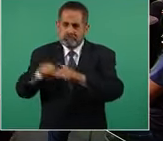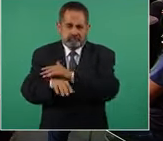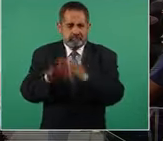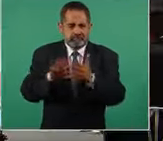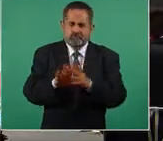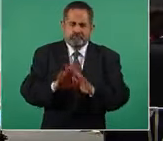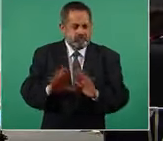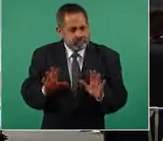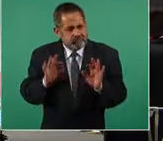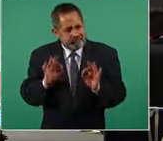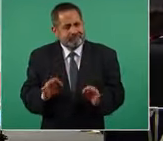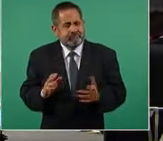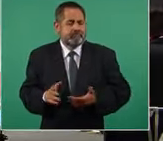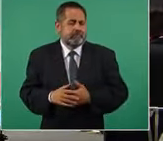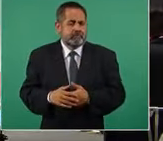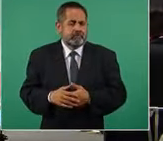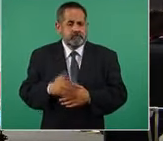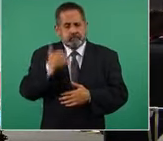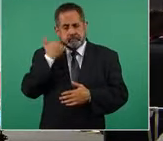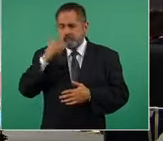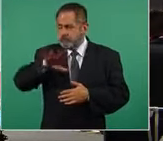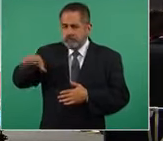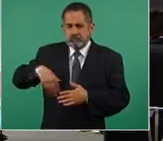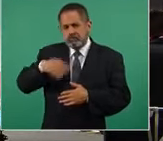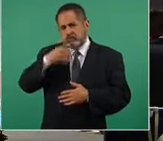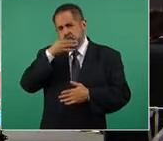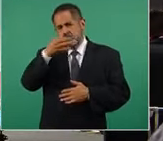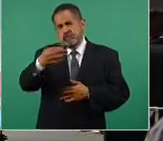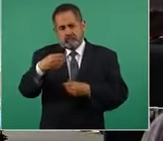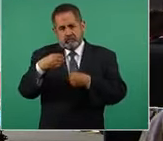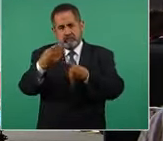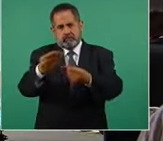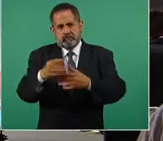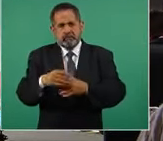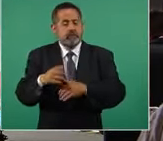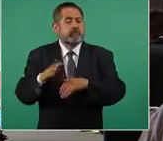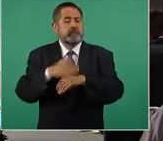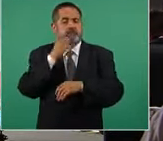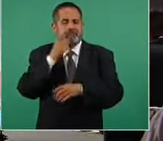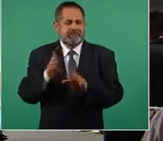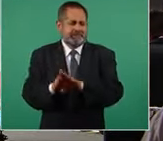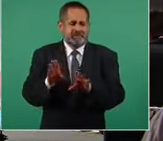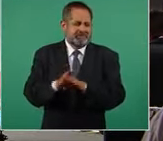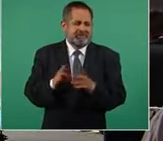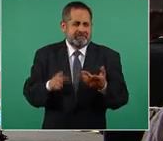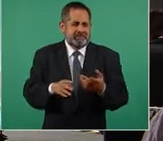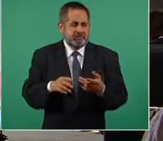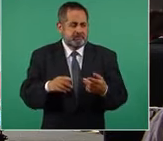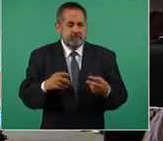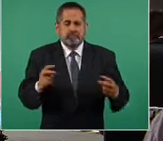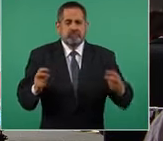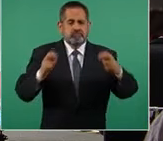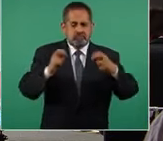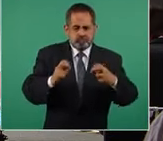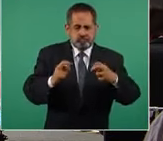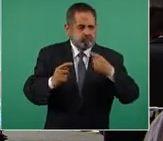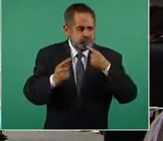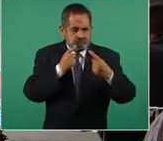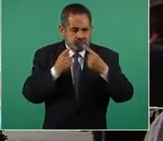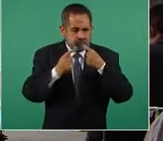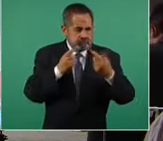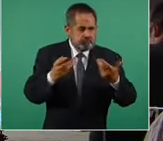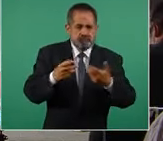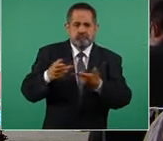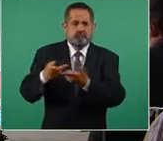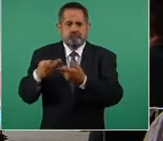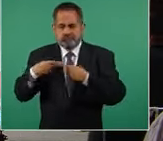encarcelamiento. ¿Lo quieren enterar de todo eso, señor presidente? Porque dicen, ¿cómo es posible que haya un proceso de negociación donde los